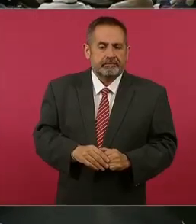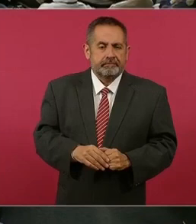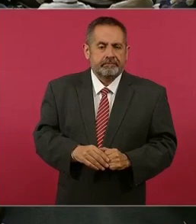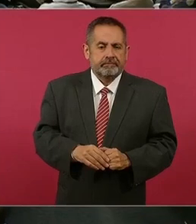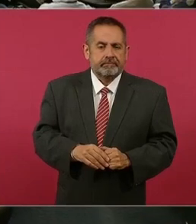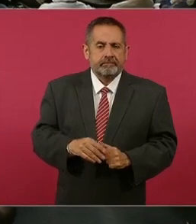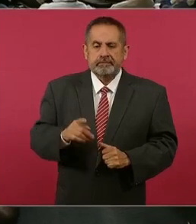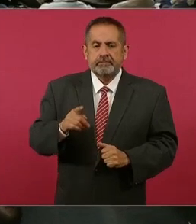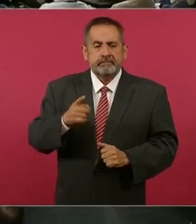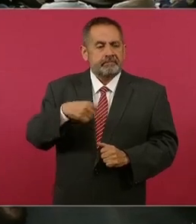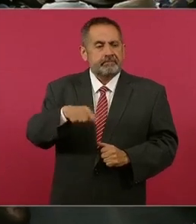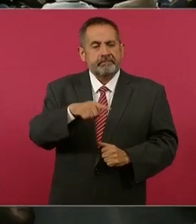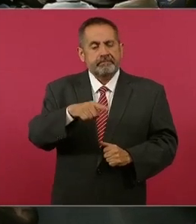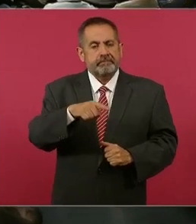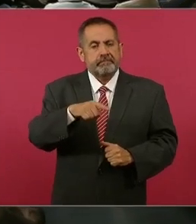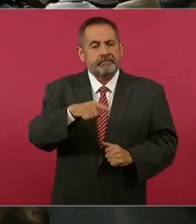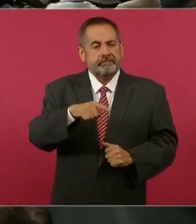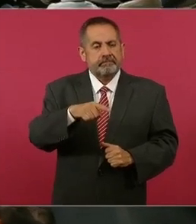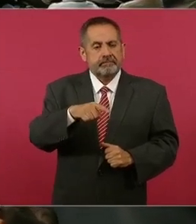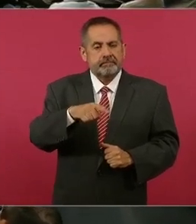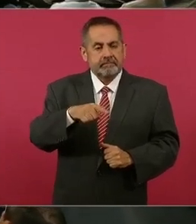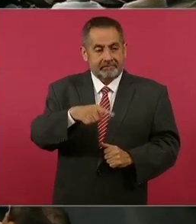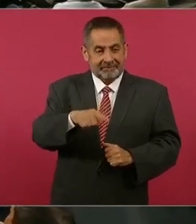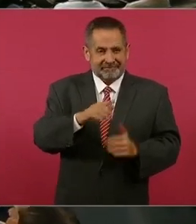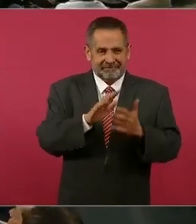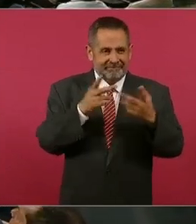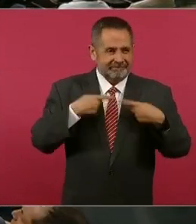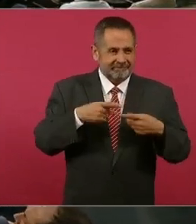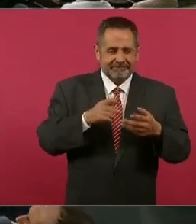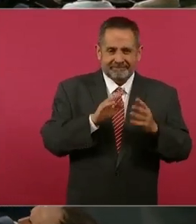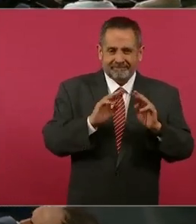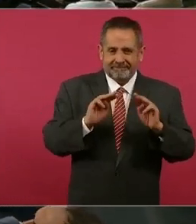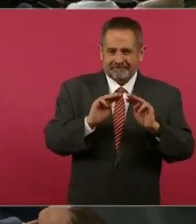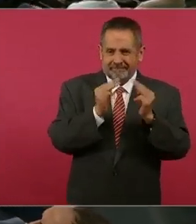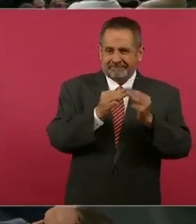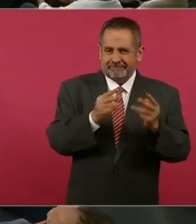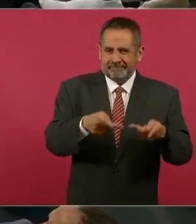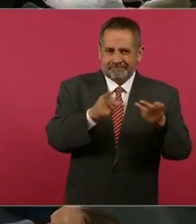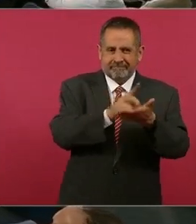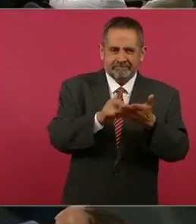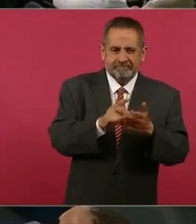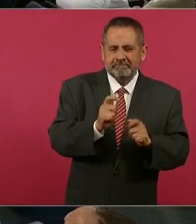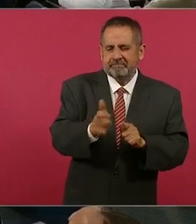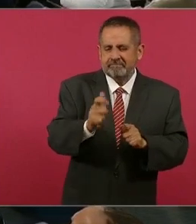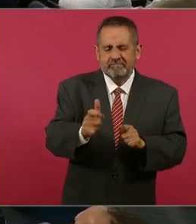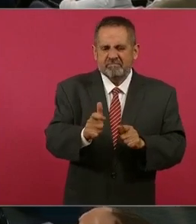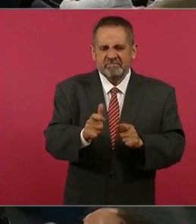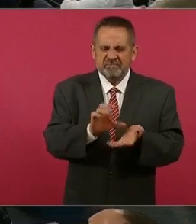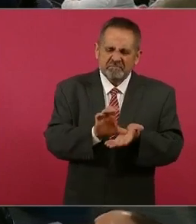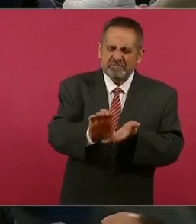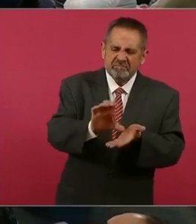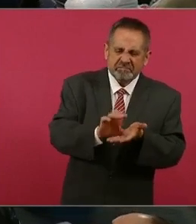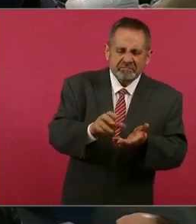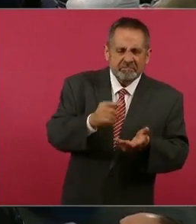No les pagaban en dinero, sino en especie, para abrir